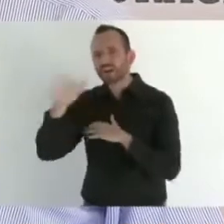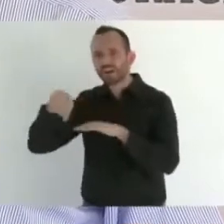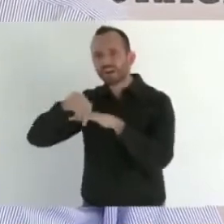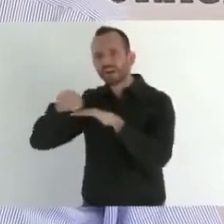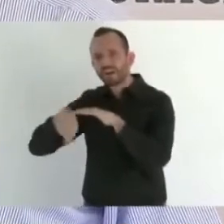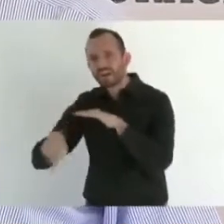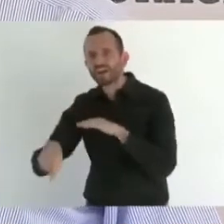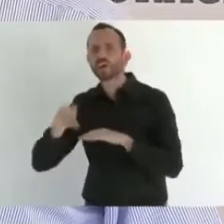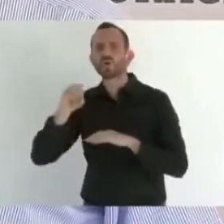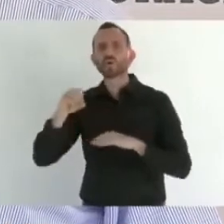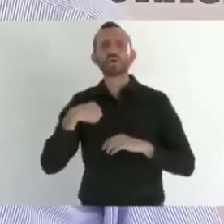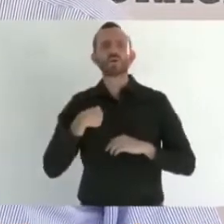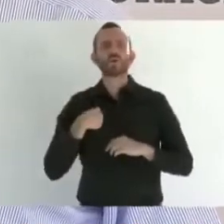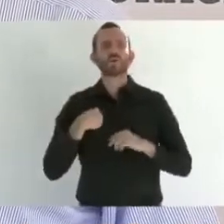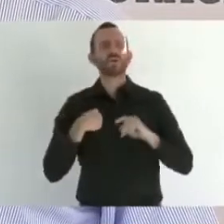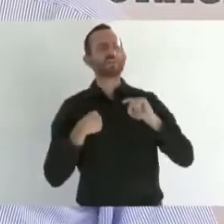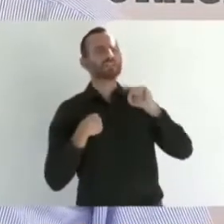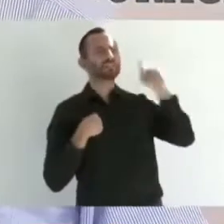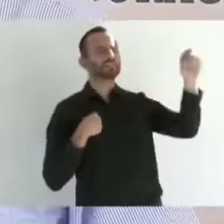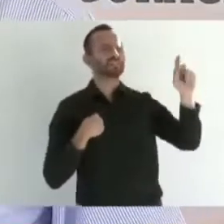de la costa